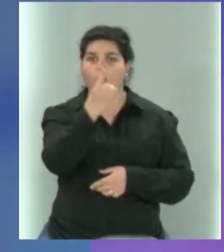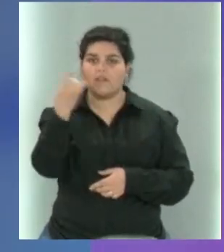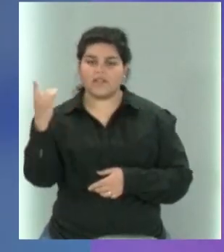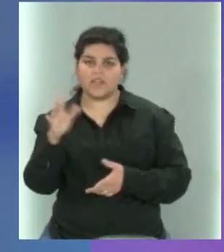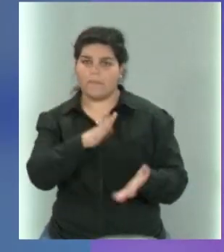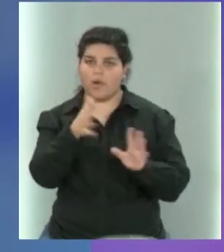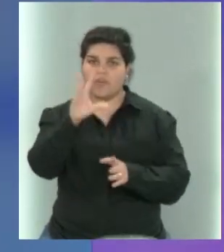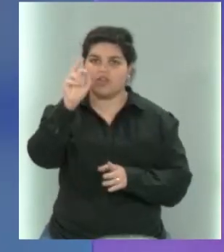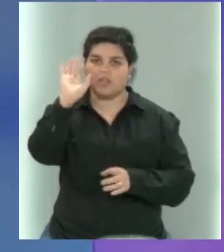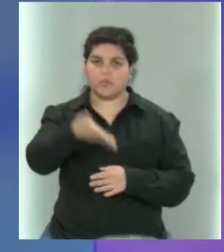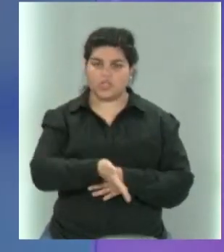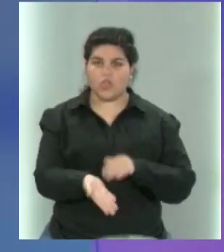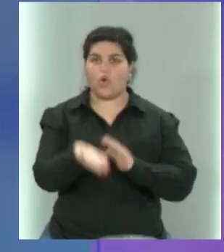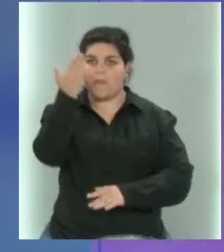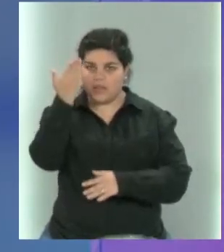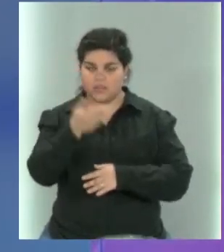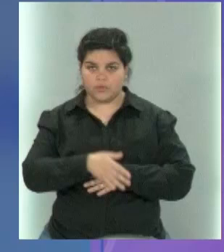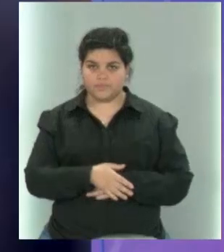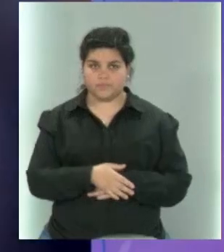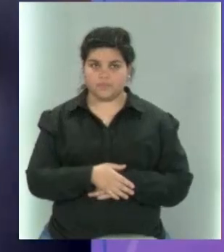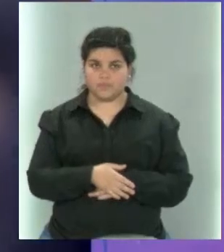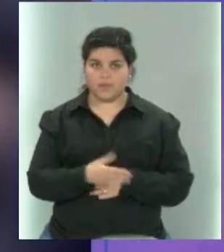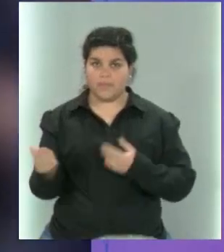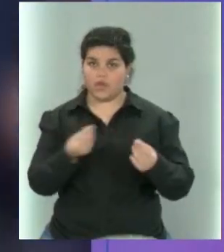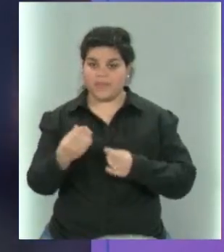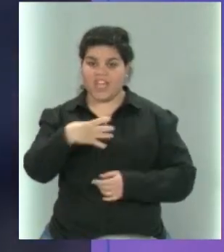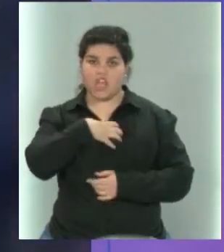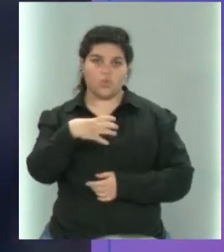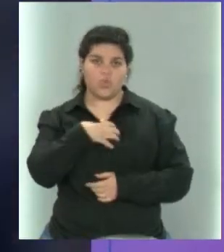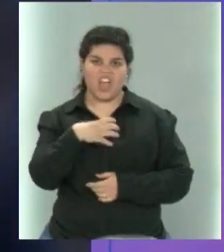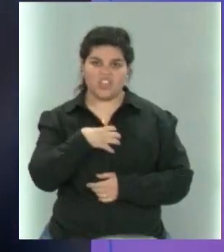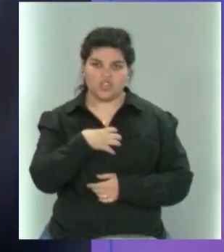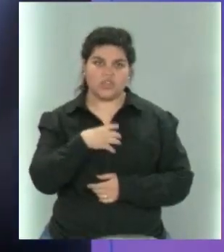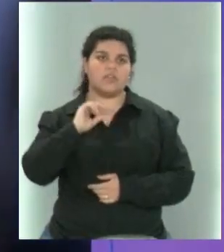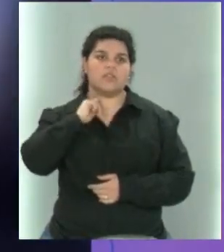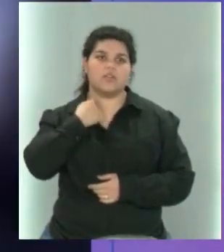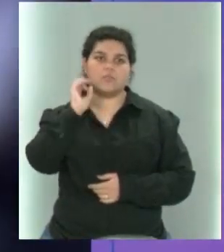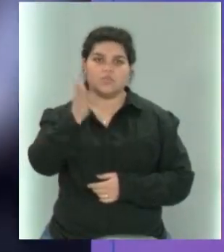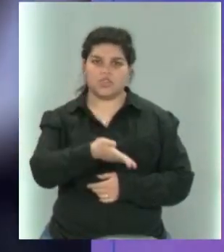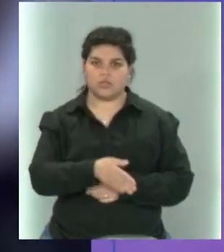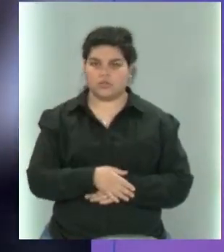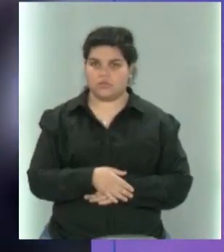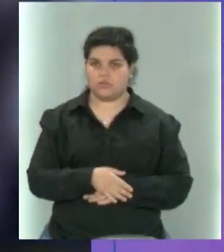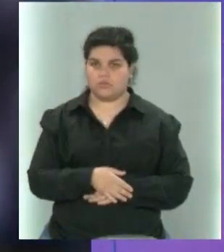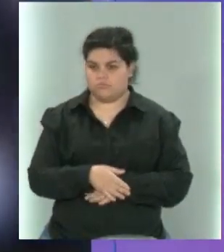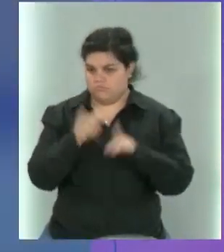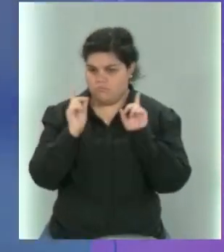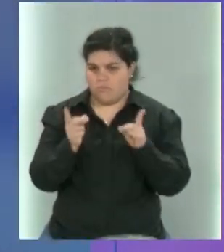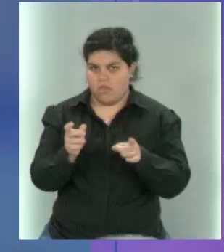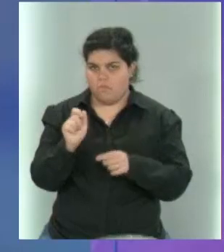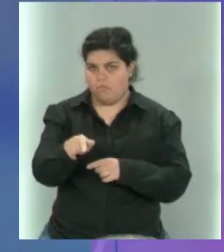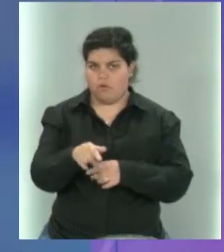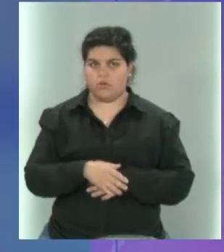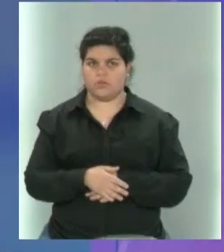del 30%, pero la matrícula de estudiantes solo el 13%. Por eso, se